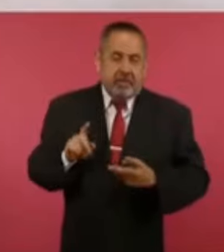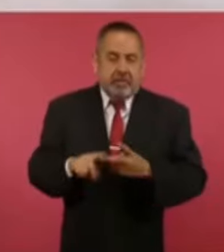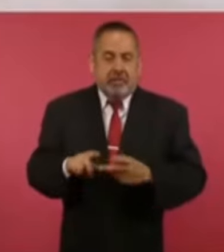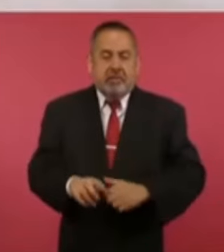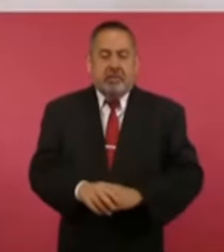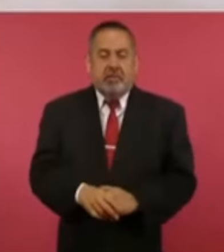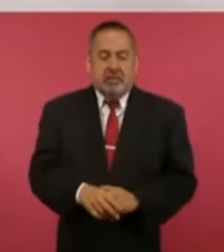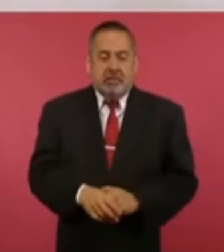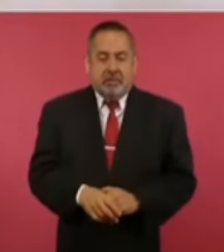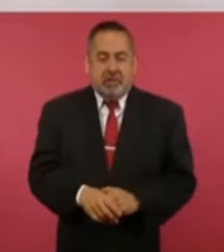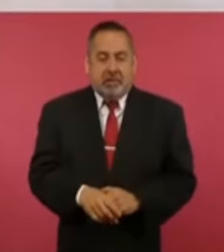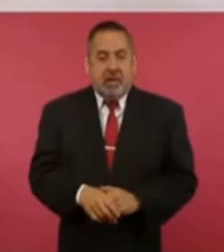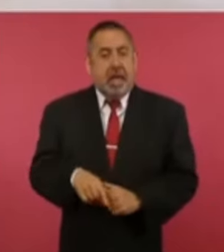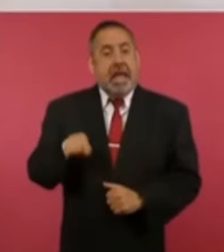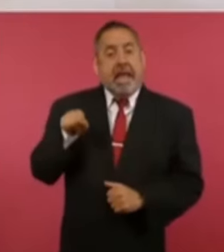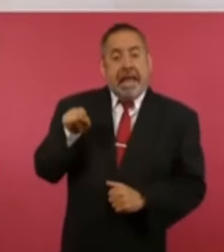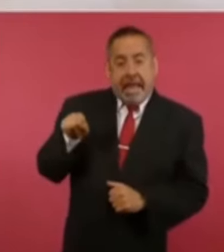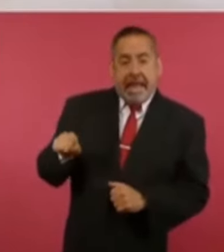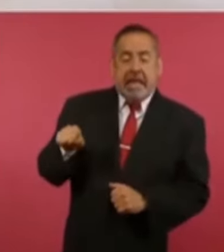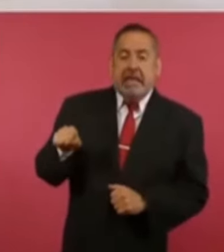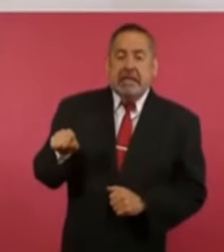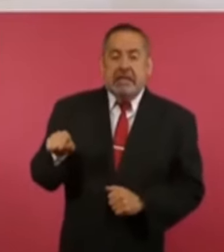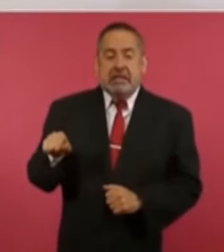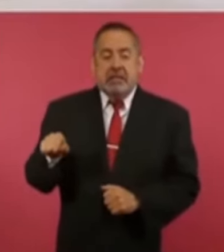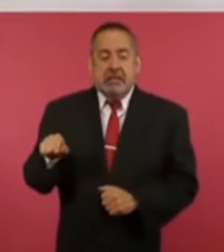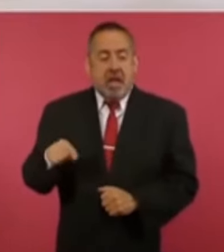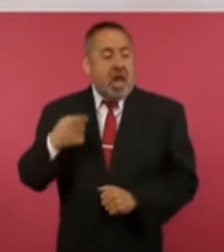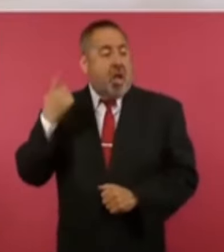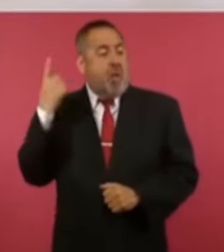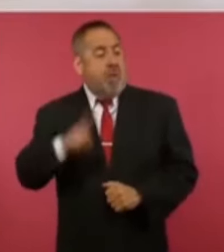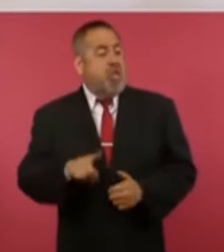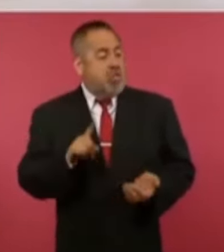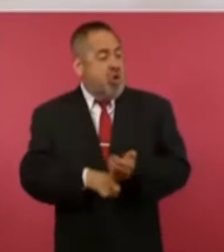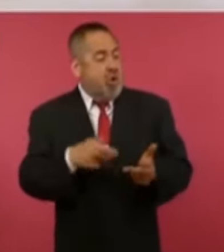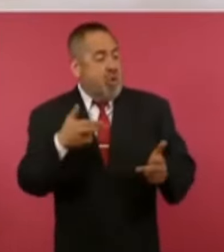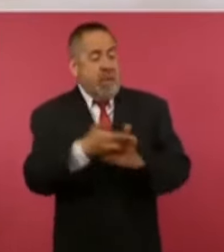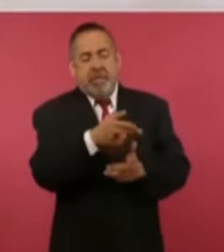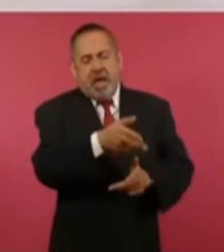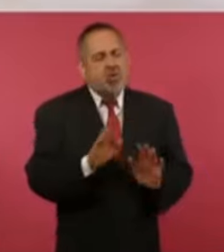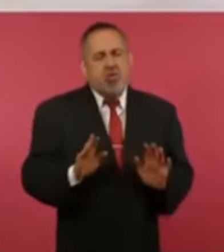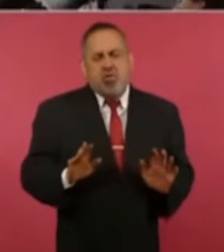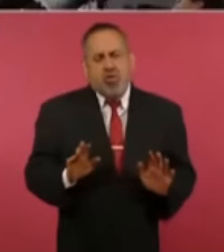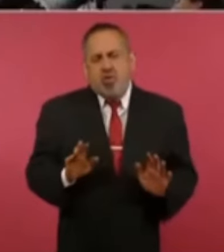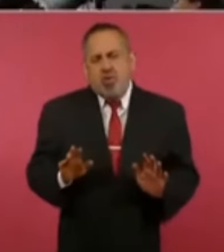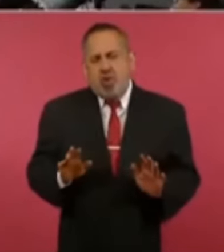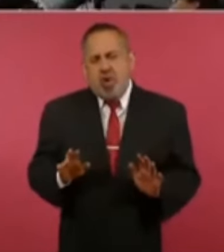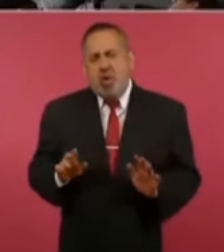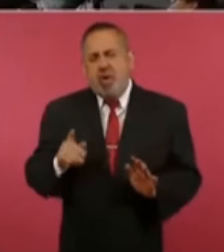Aunque bueno, García no es que él haya ordenado. A ver, esto